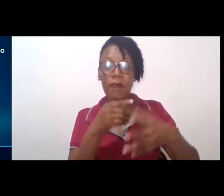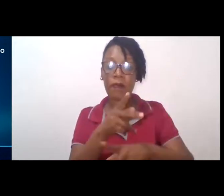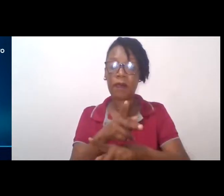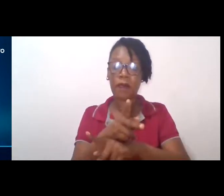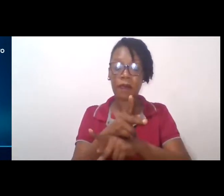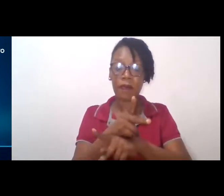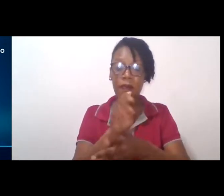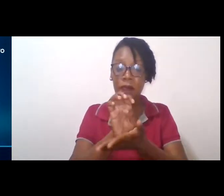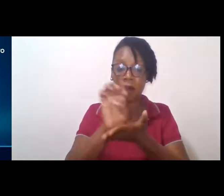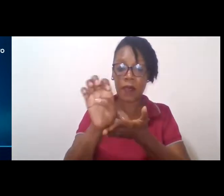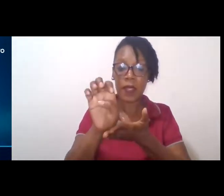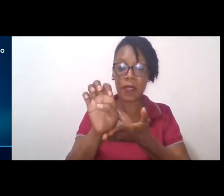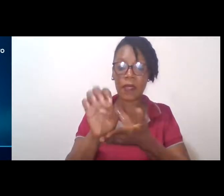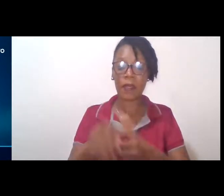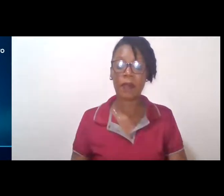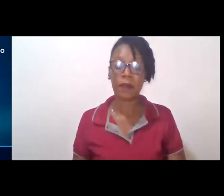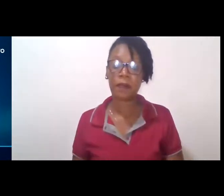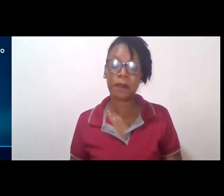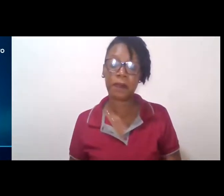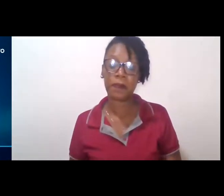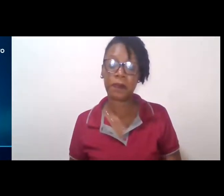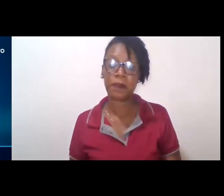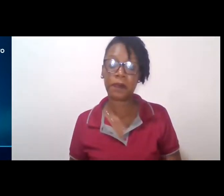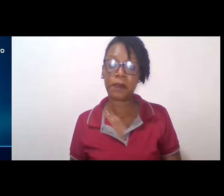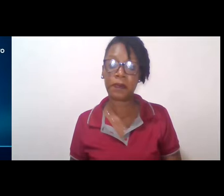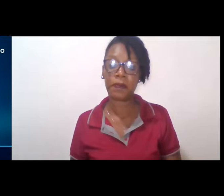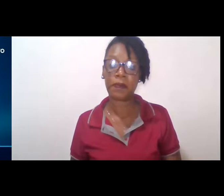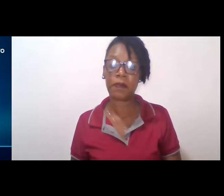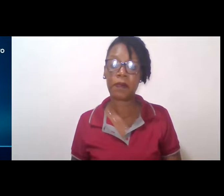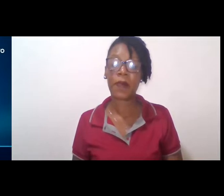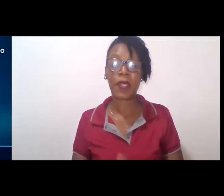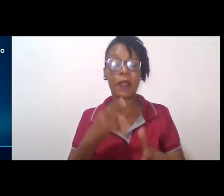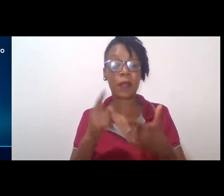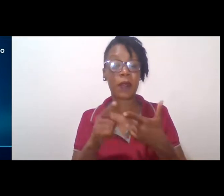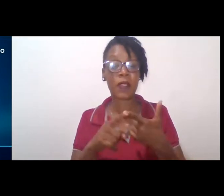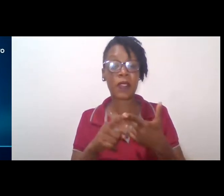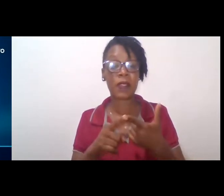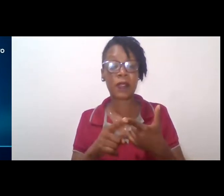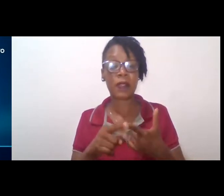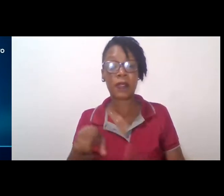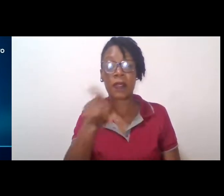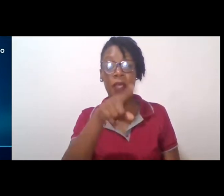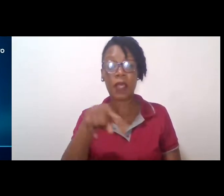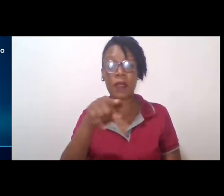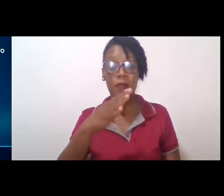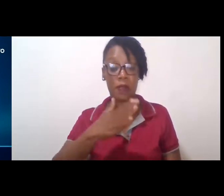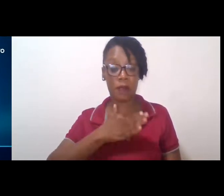¿verdad? Es prevenir, ¿sí? Entonces, esta introducción me permite